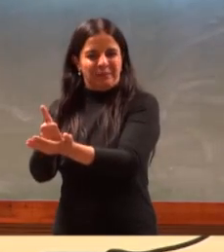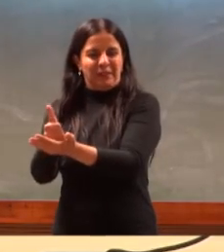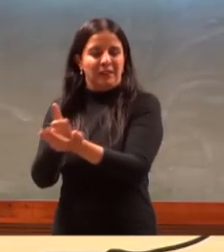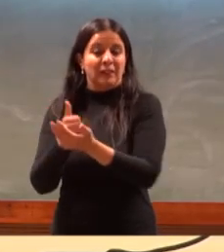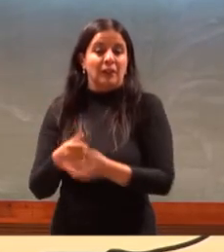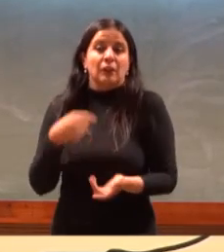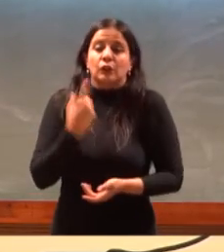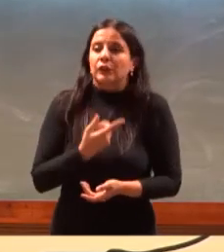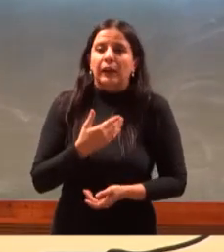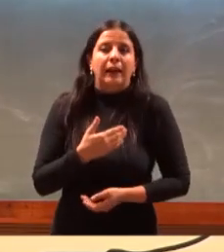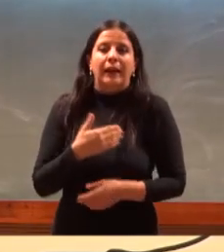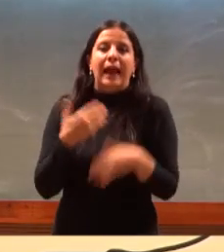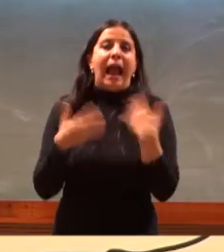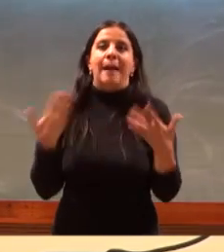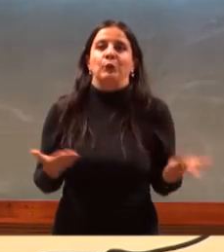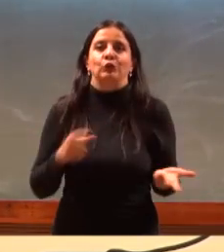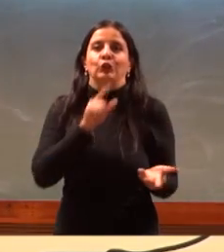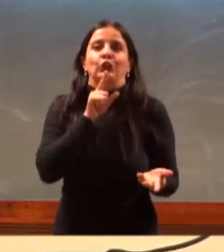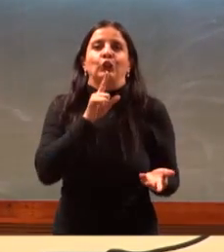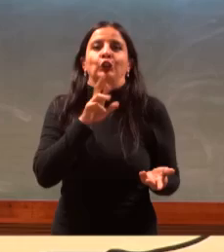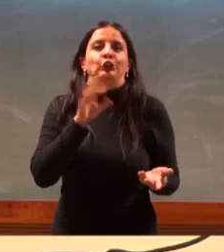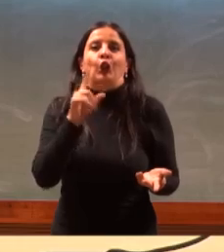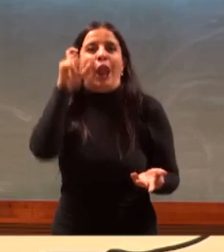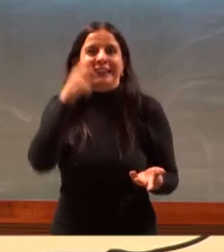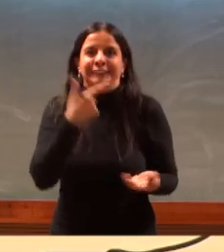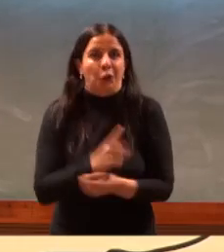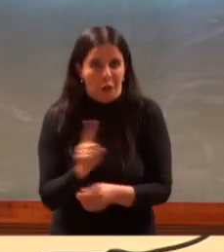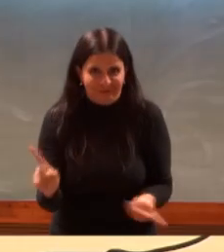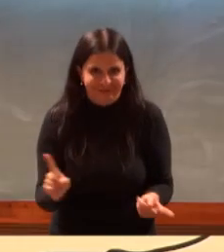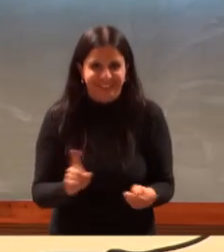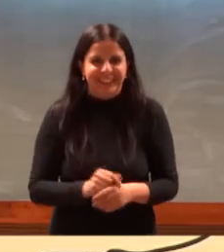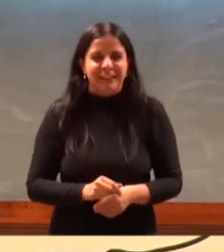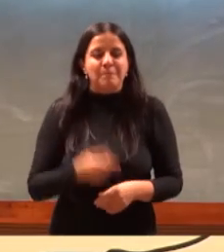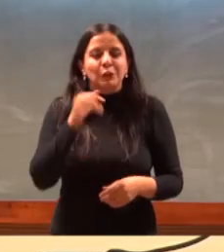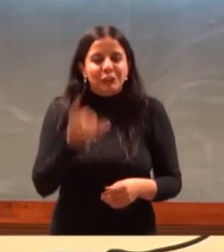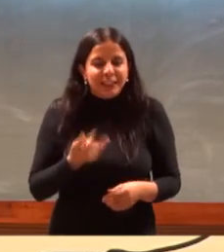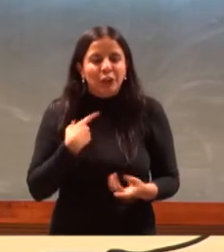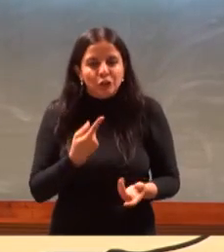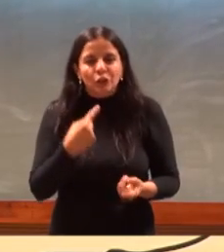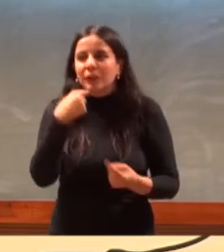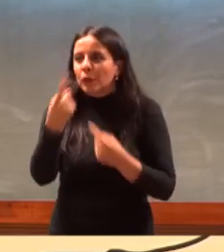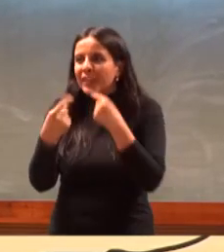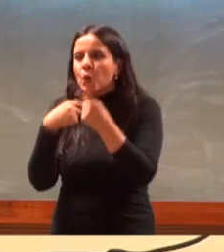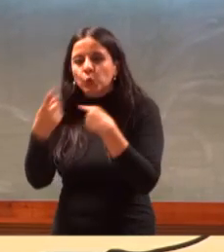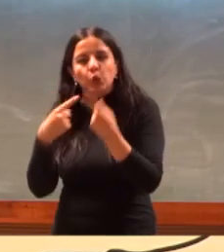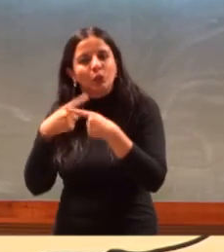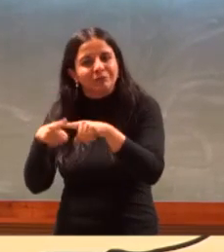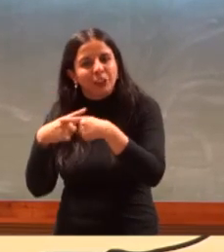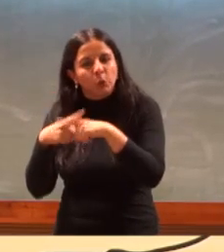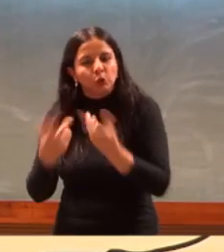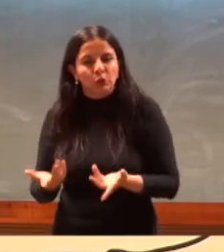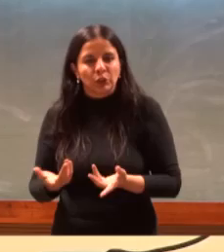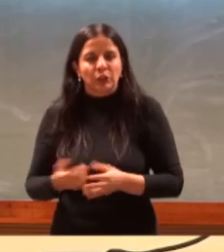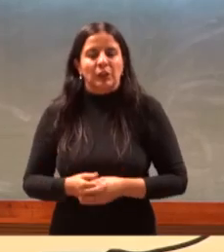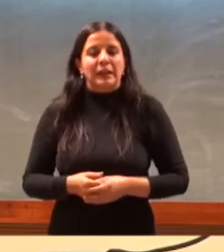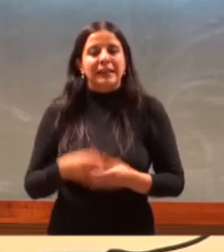bueno hagamos trolles no sé para participar en los foros eso no sería la idea correcta pero s creo que tenemos discusión y que nuestros consiliarios tendrían que ir con el